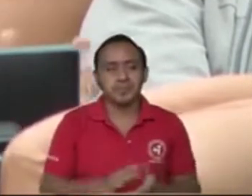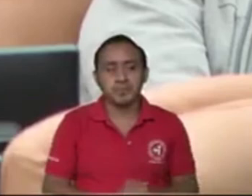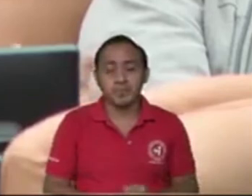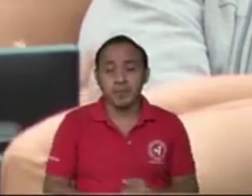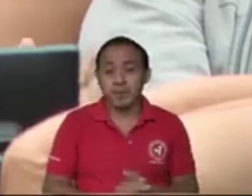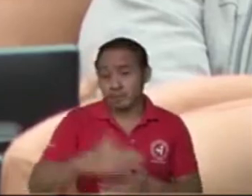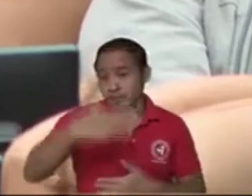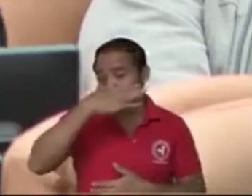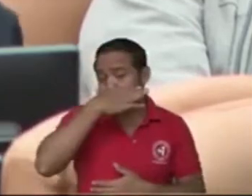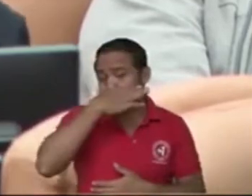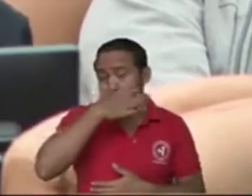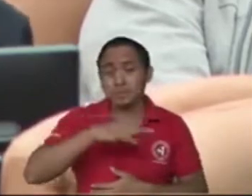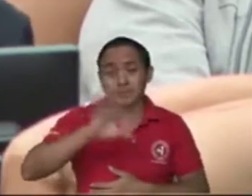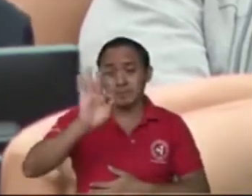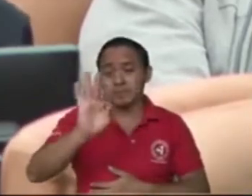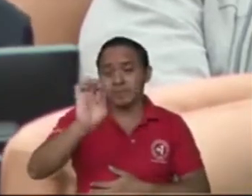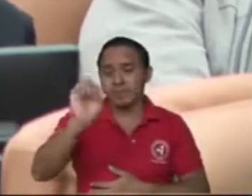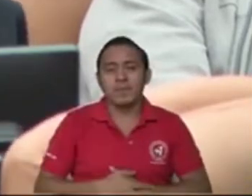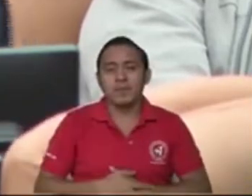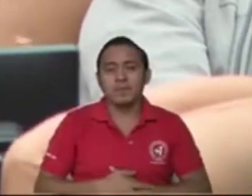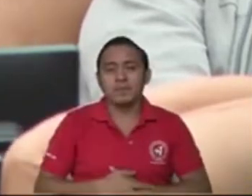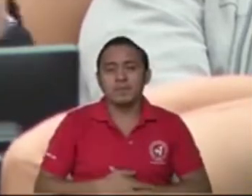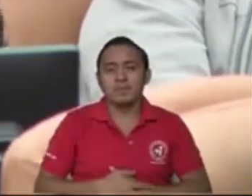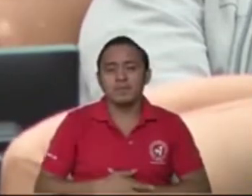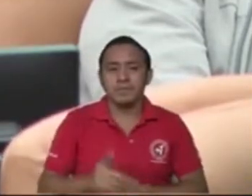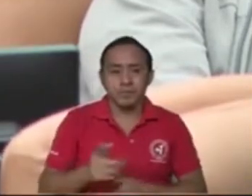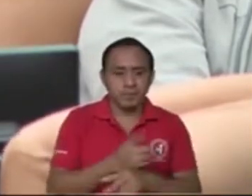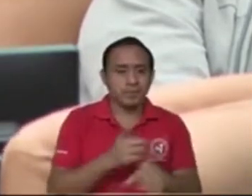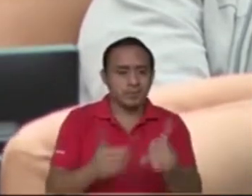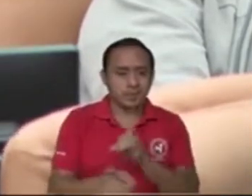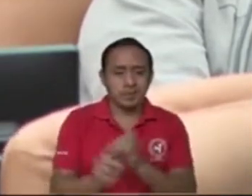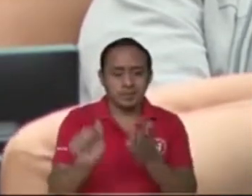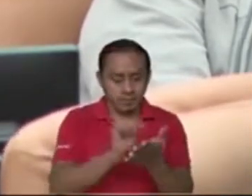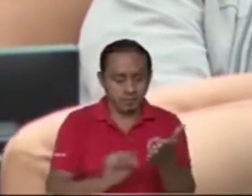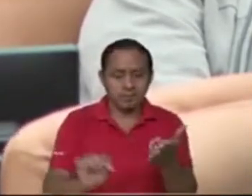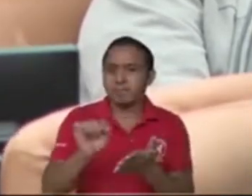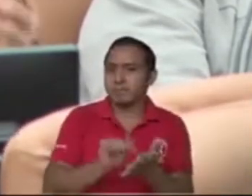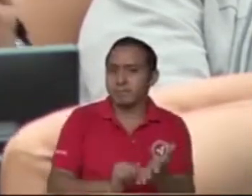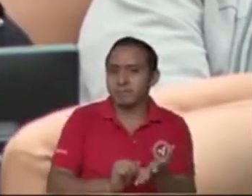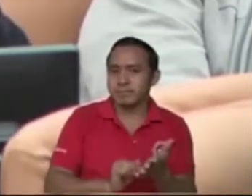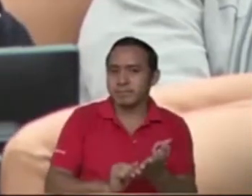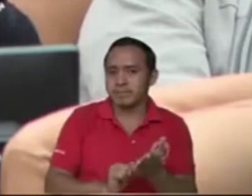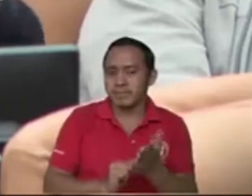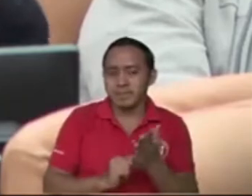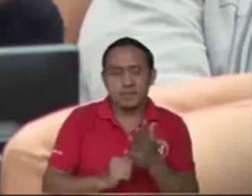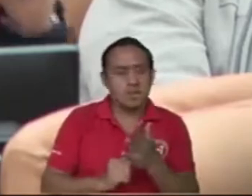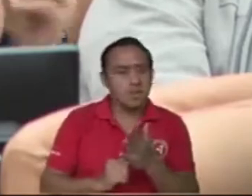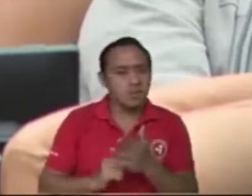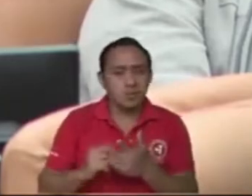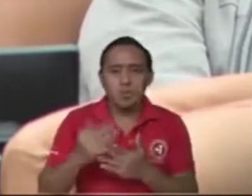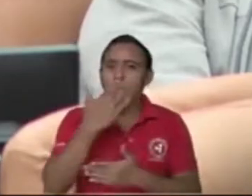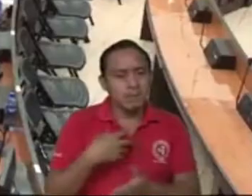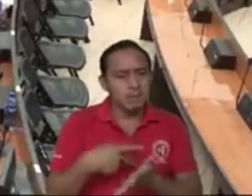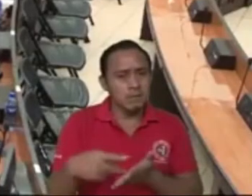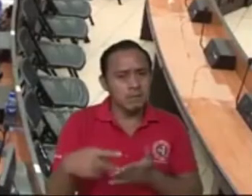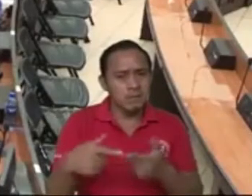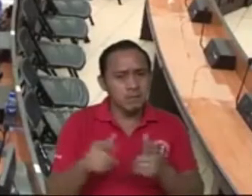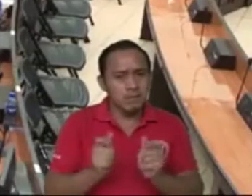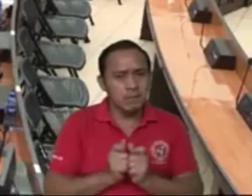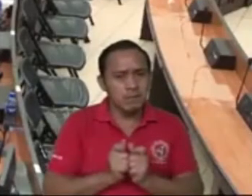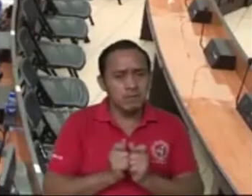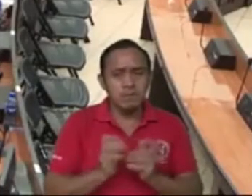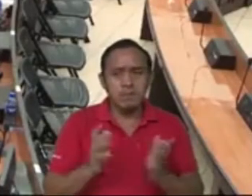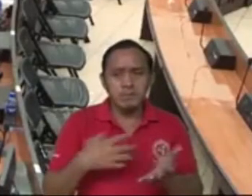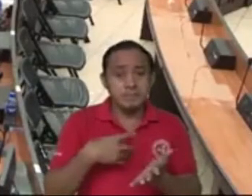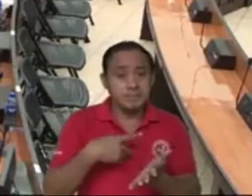el Frente Sandinista de Liberación Nacional tiene que votar de manera positiva. Por su parte,